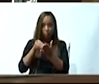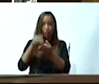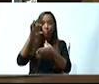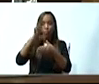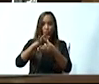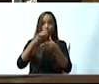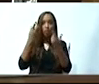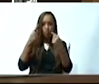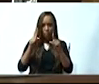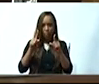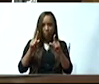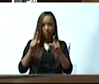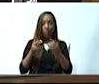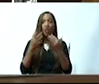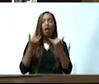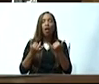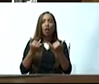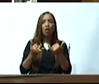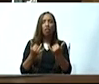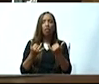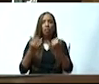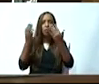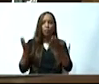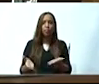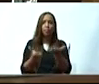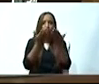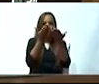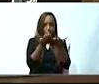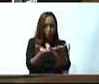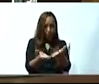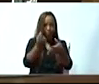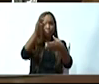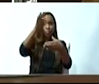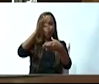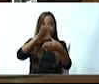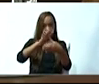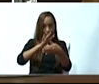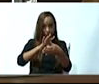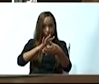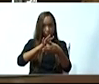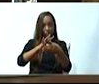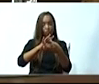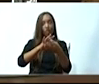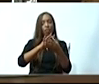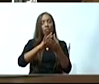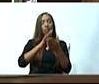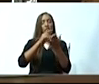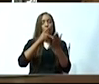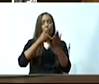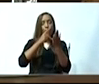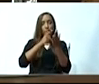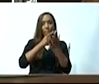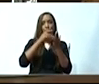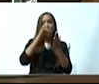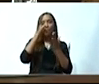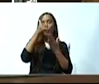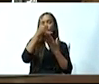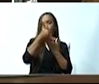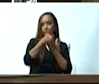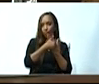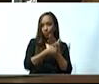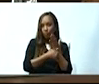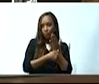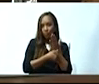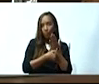que está en el 12.1 de contrato de fideicomiso público Central Termoeléctrica